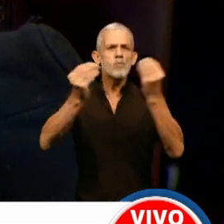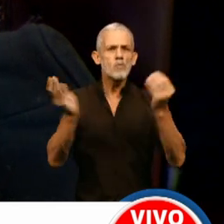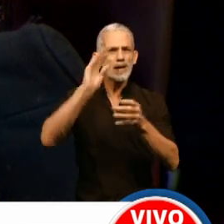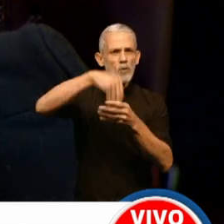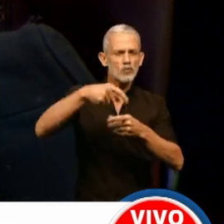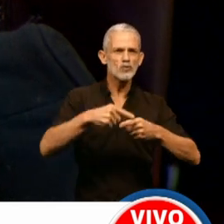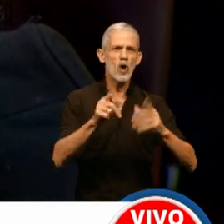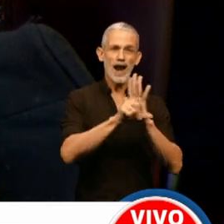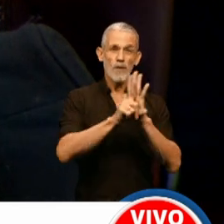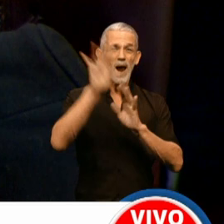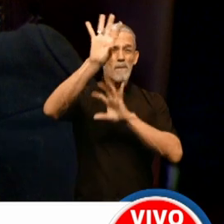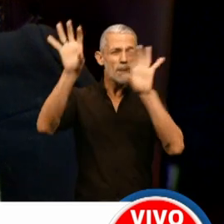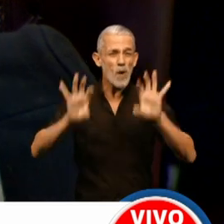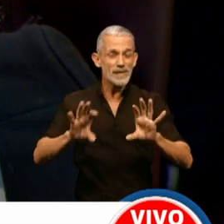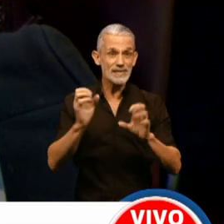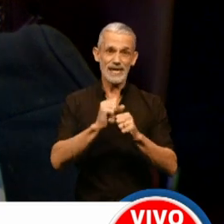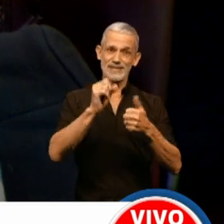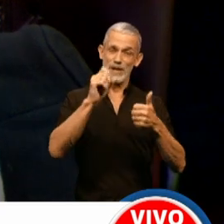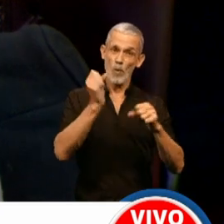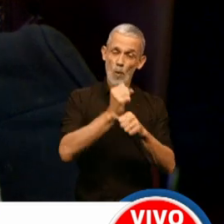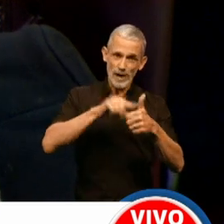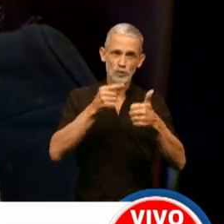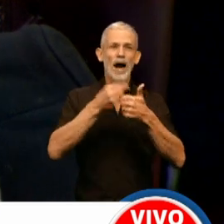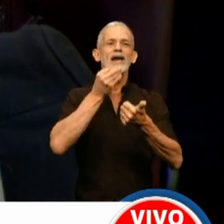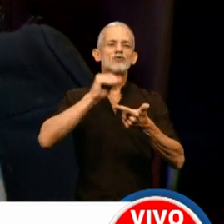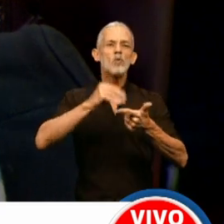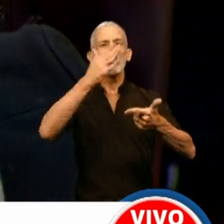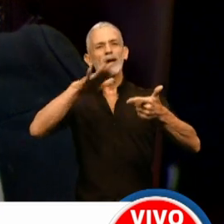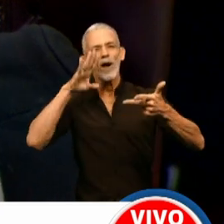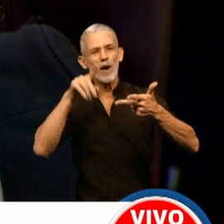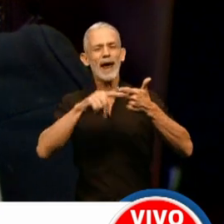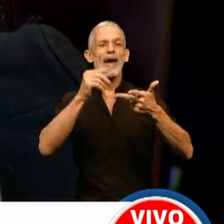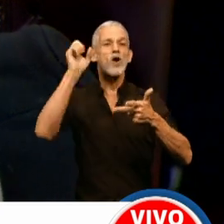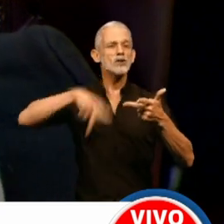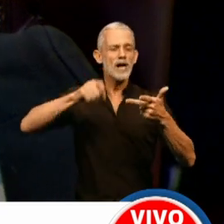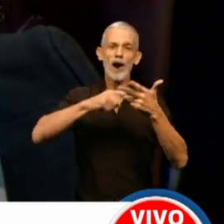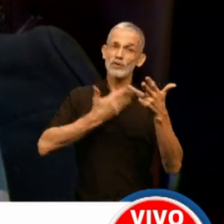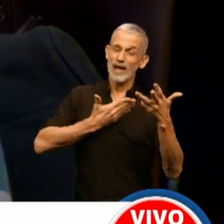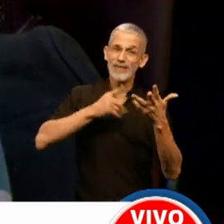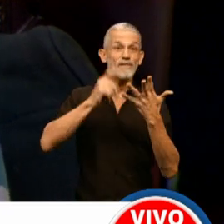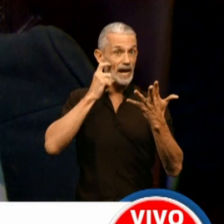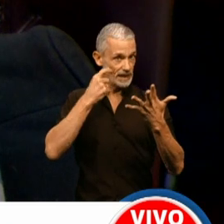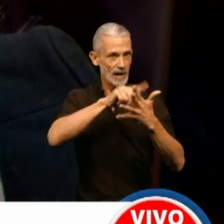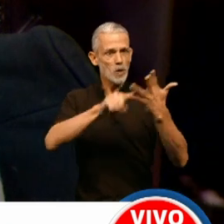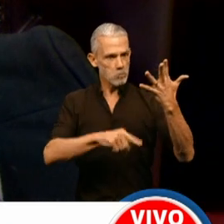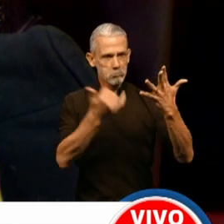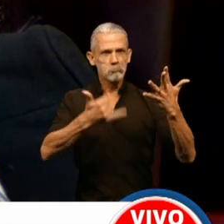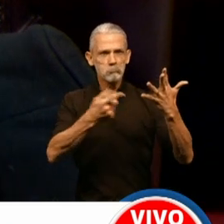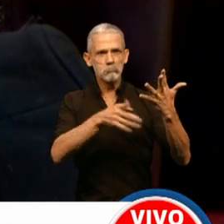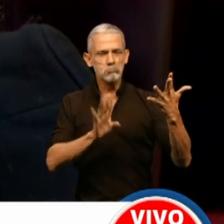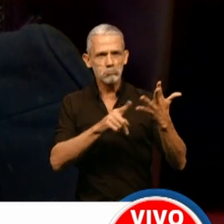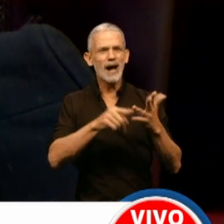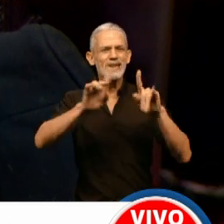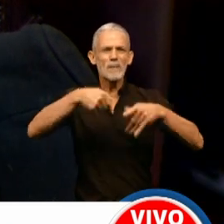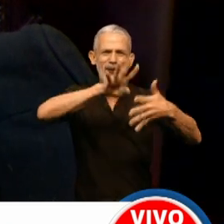laboral aprobadas en las provincias de buenos aires chubut ríos chaco santa fe y entre ríos además